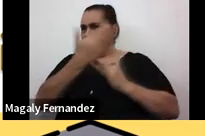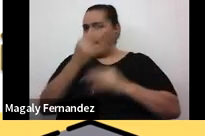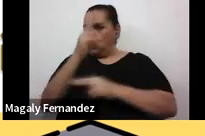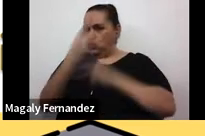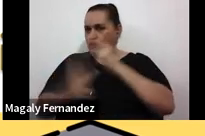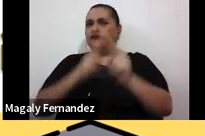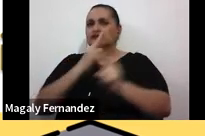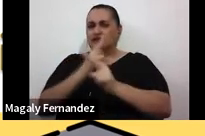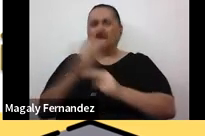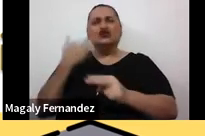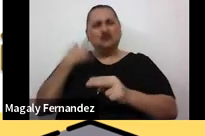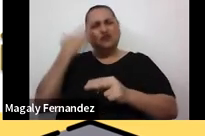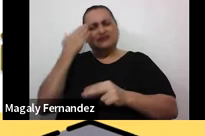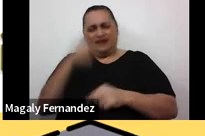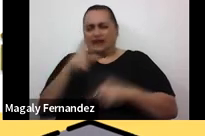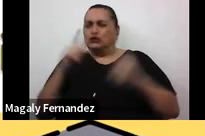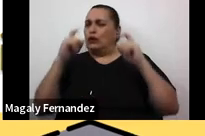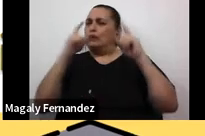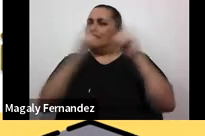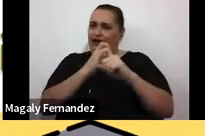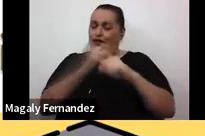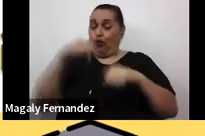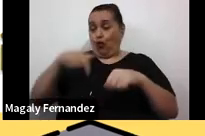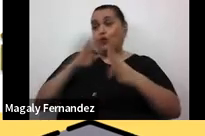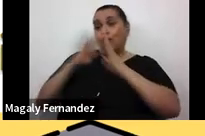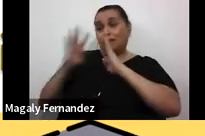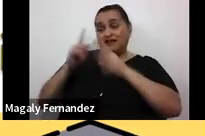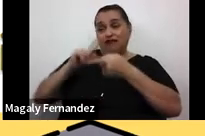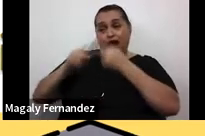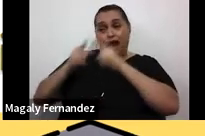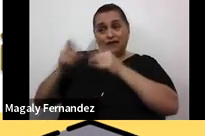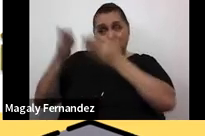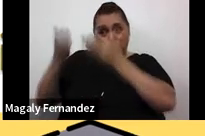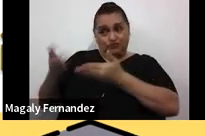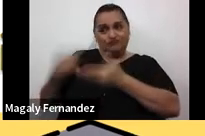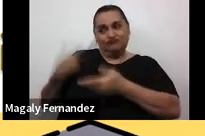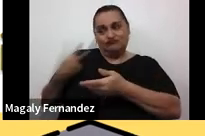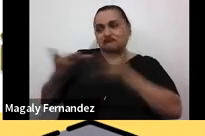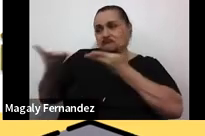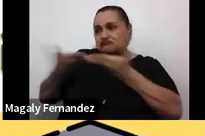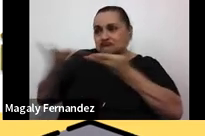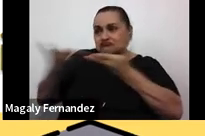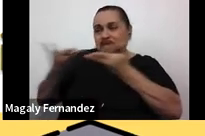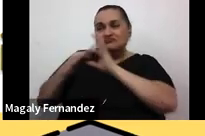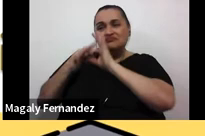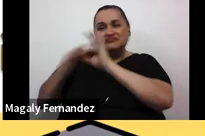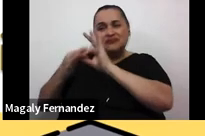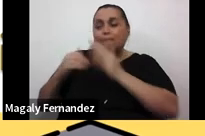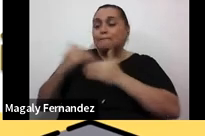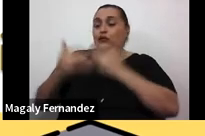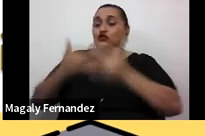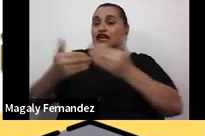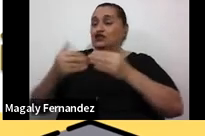Yo sé que esto es complicada hoy conversaba con un amigo acerca de de una un proceso de